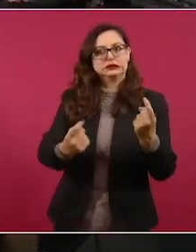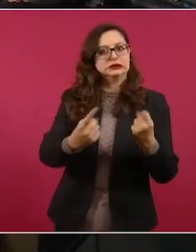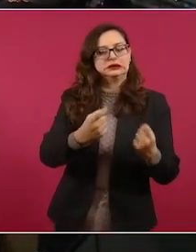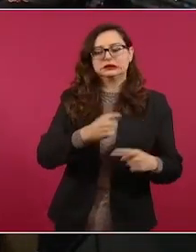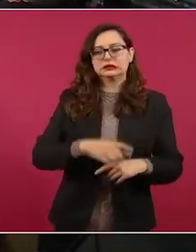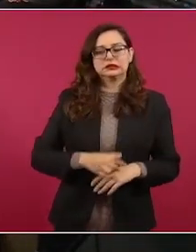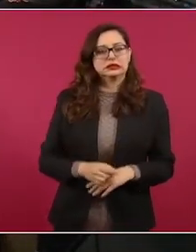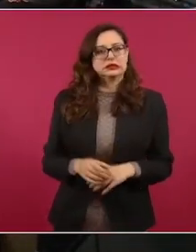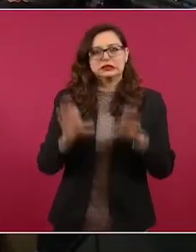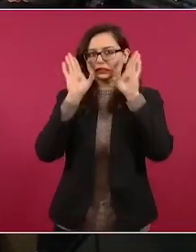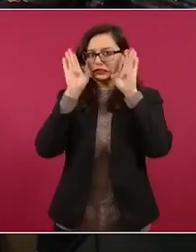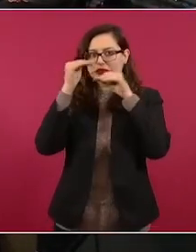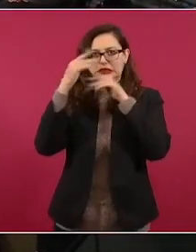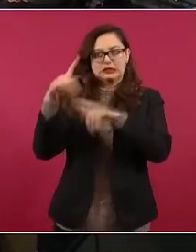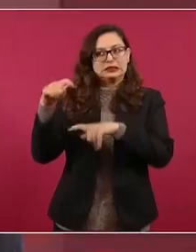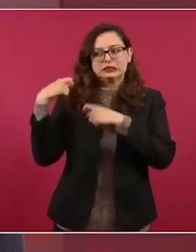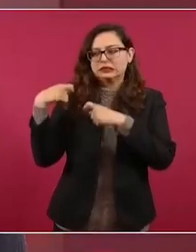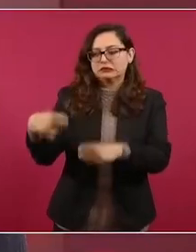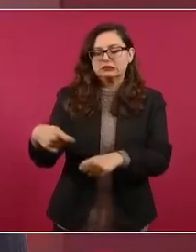también conservadores,